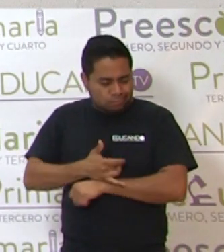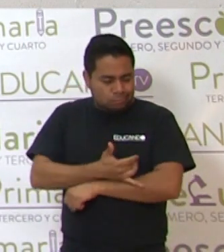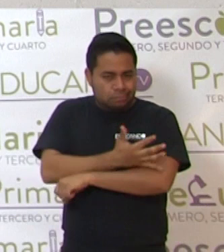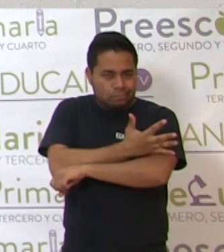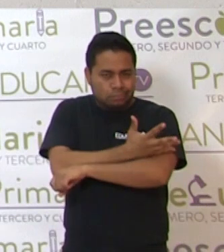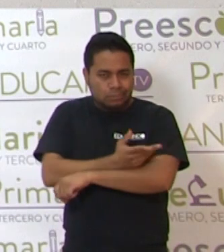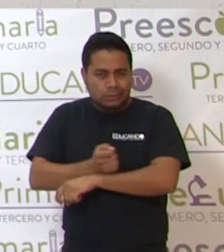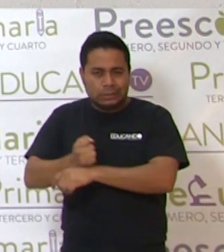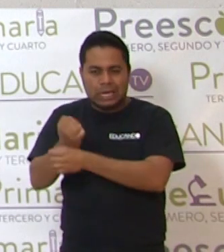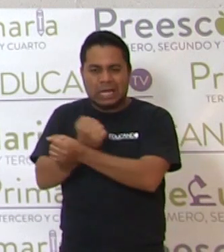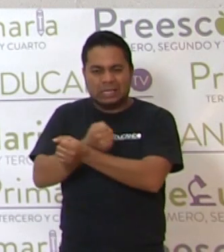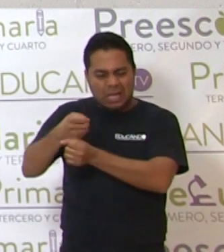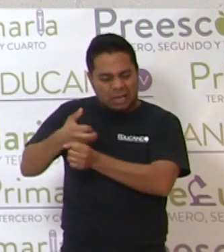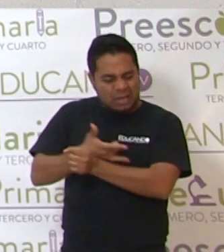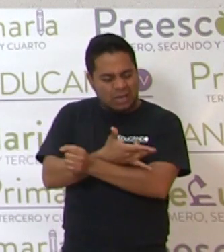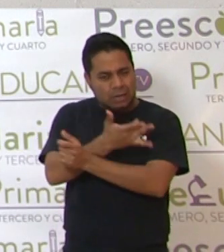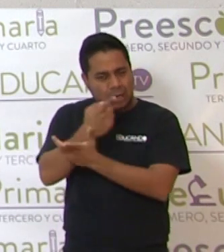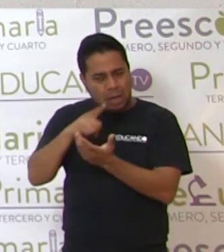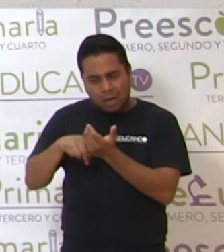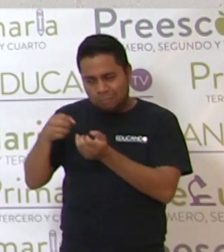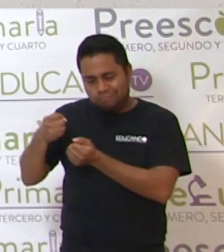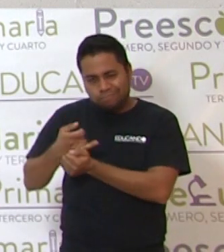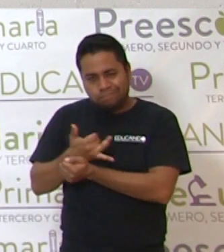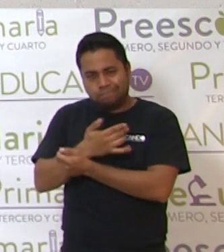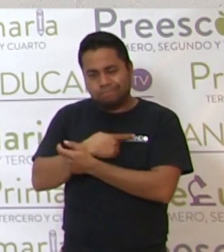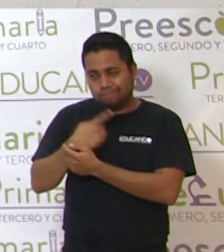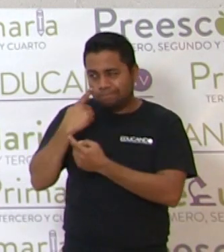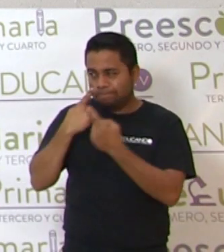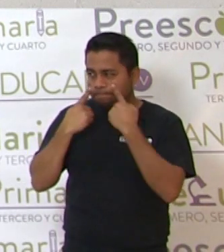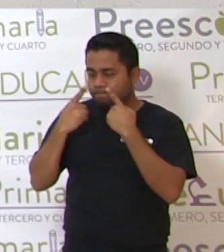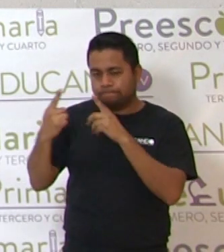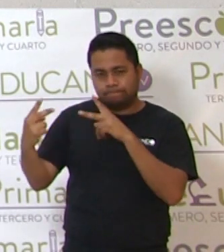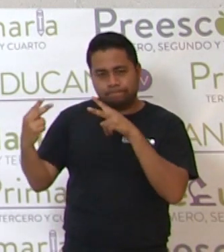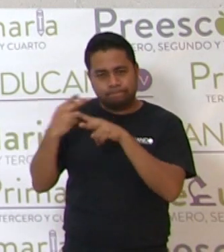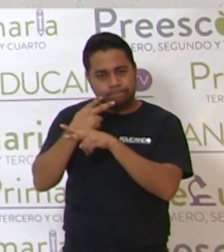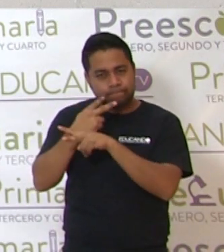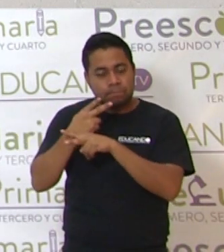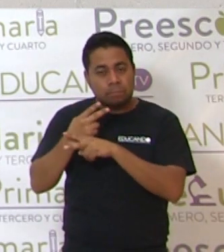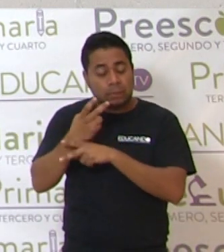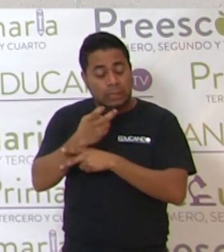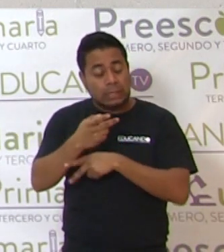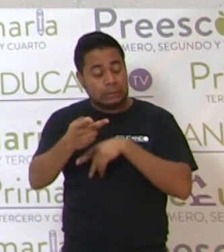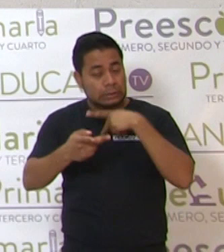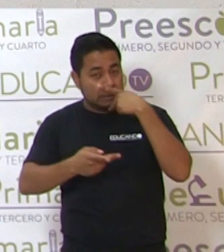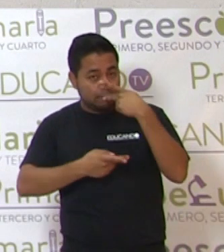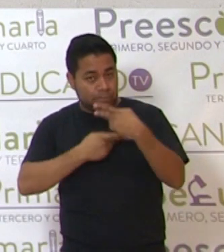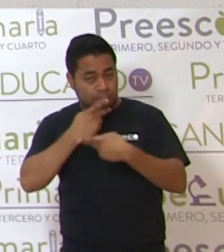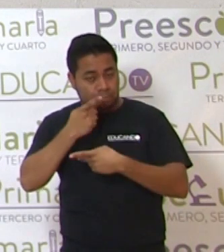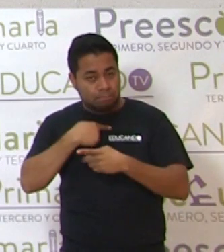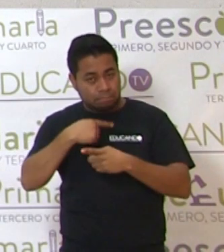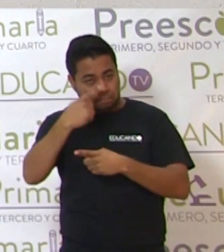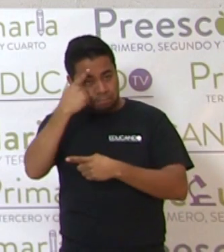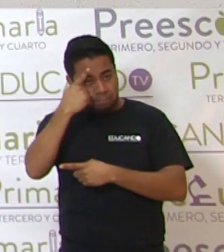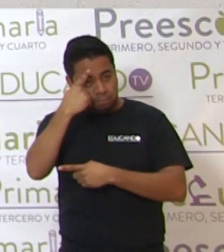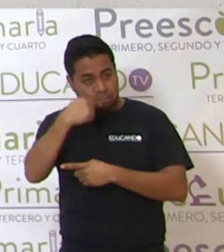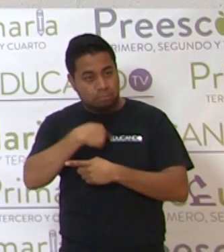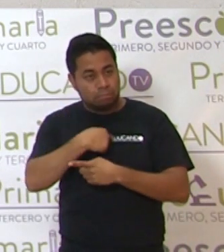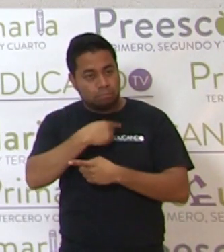sangre y en mis ojos su luminosidad. Bueno, esta poesía se la estoy dedicando a